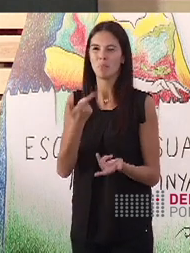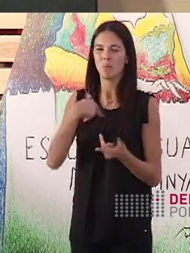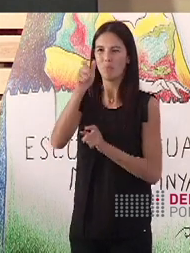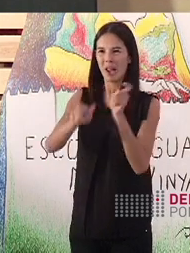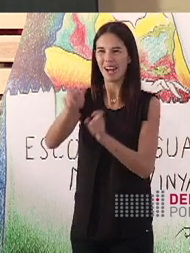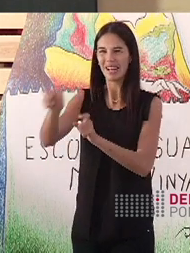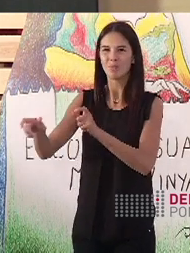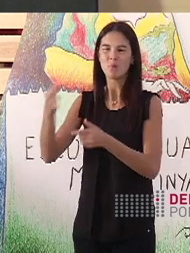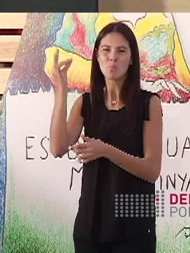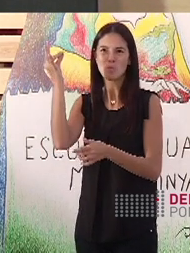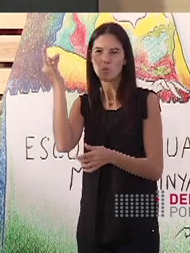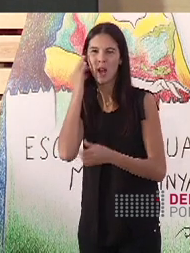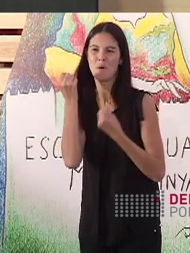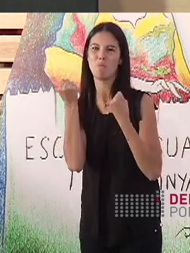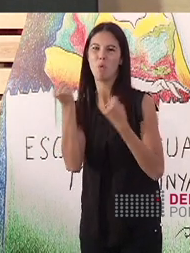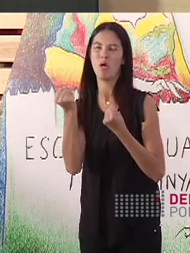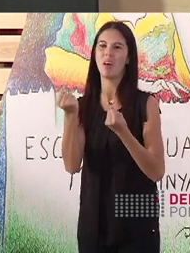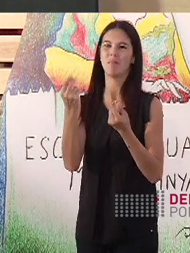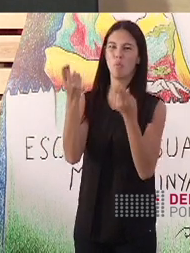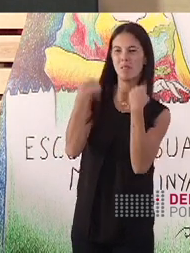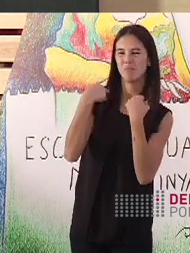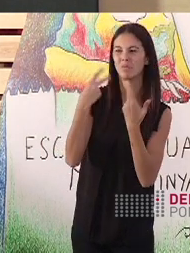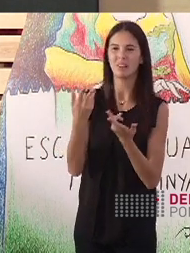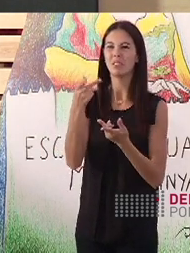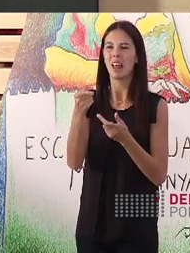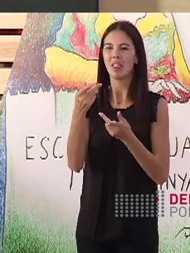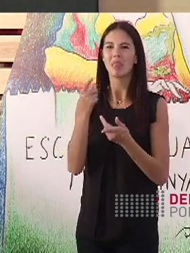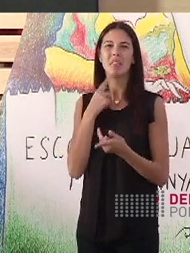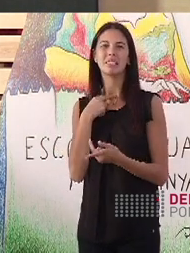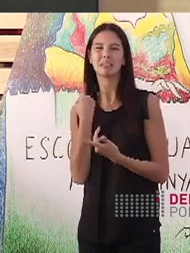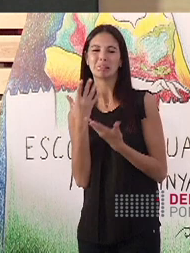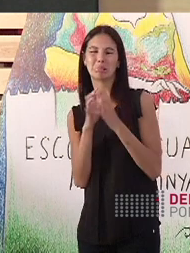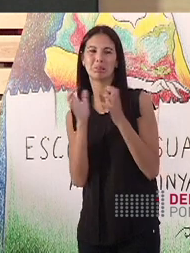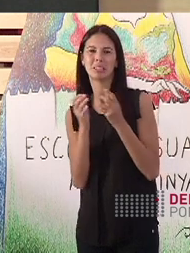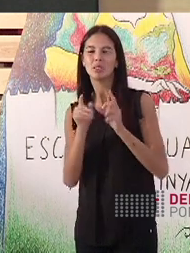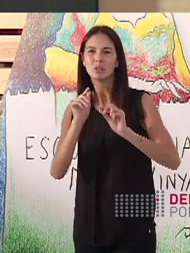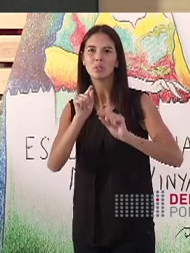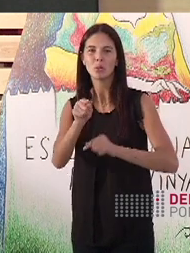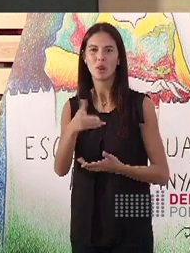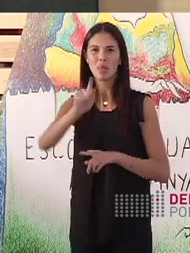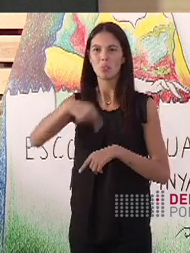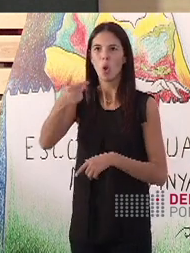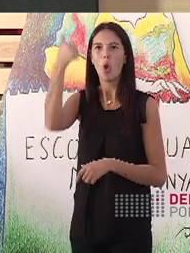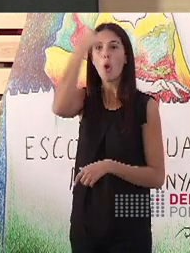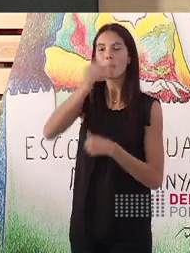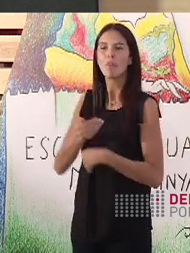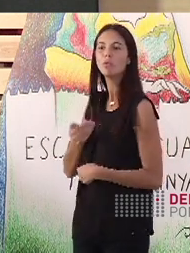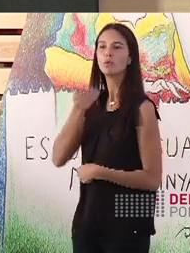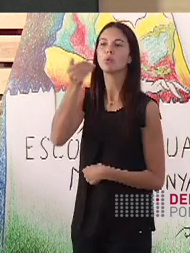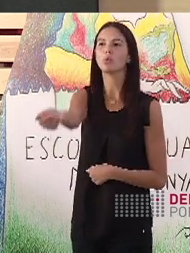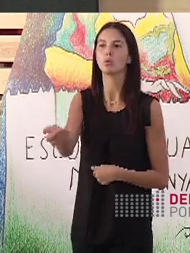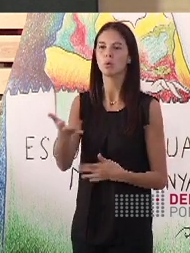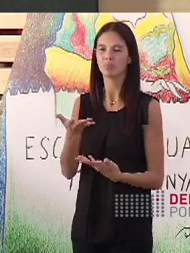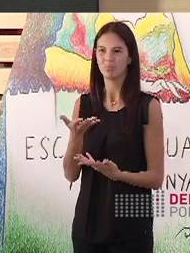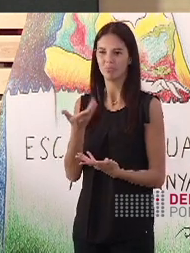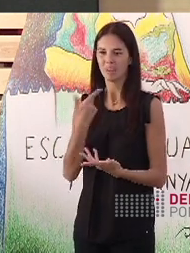a la jerarquía, al poder, si tú pones tu deseo ahí, ¿cómo puedo yo comprar que ese hombre luego vaya a tener relaciones igualitarias con